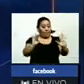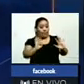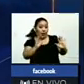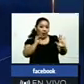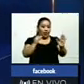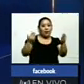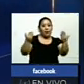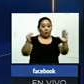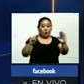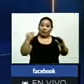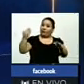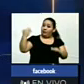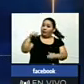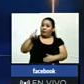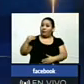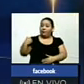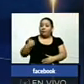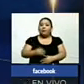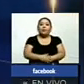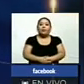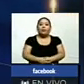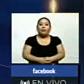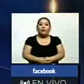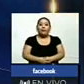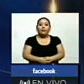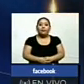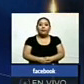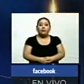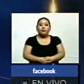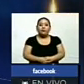al hacer una comparación, con el año 2018.